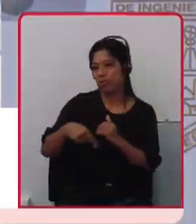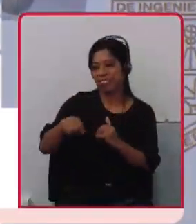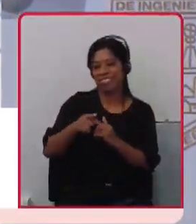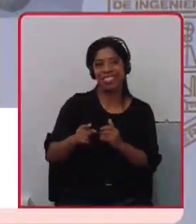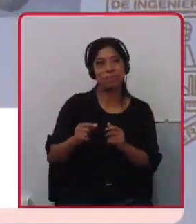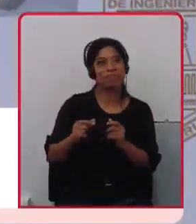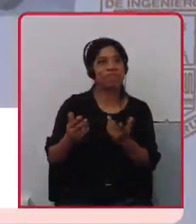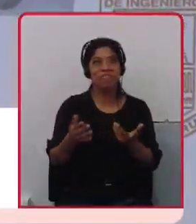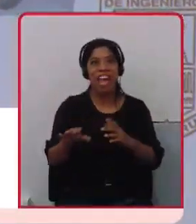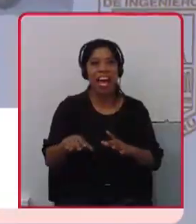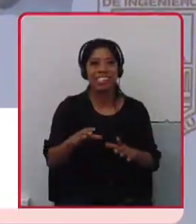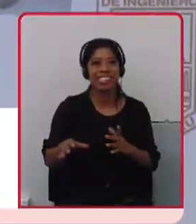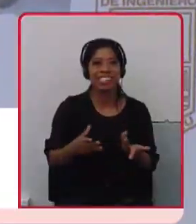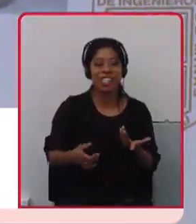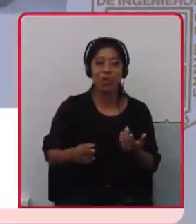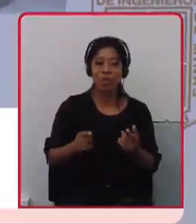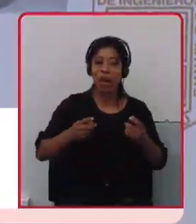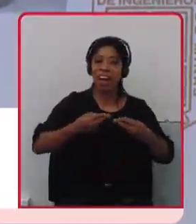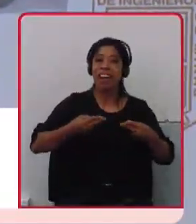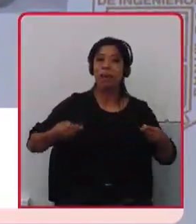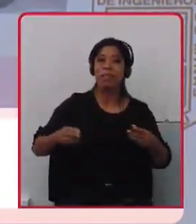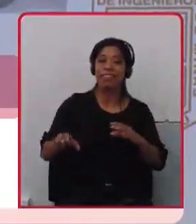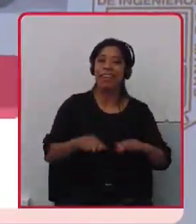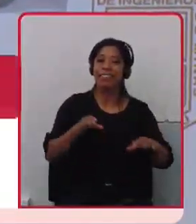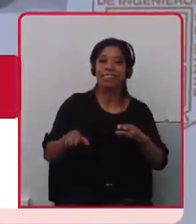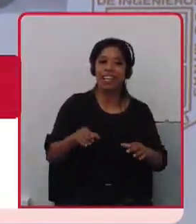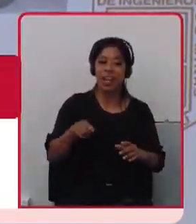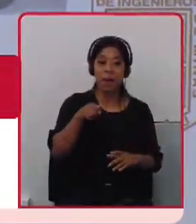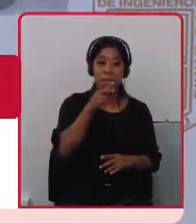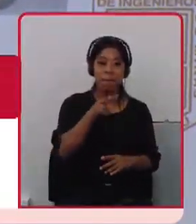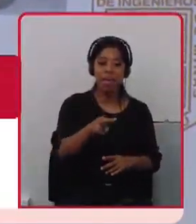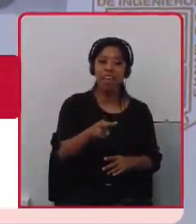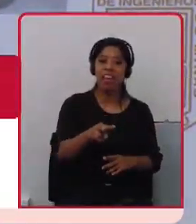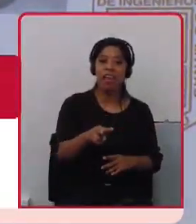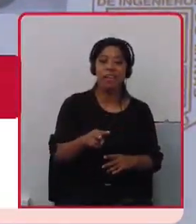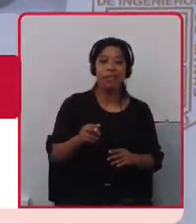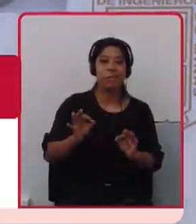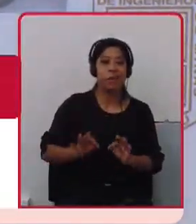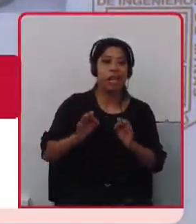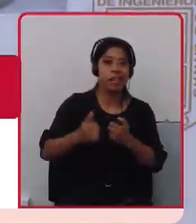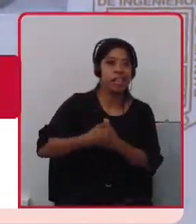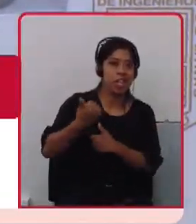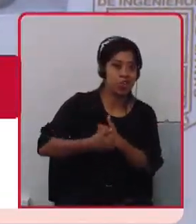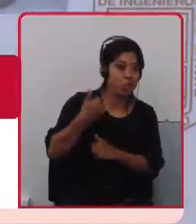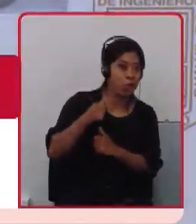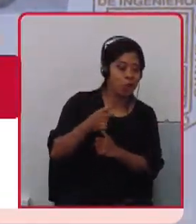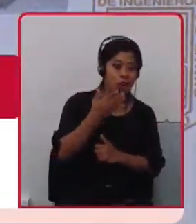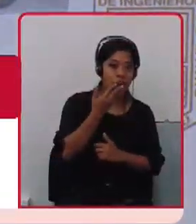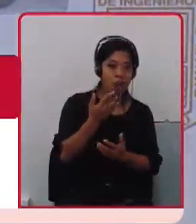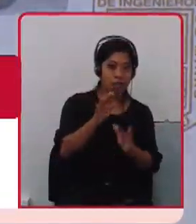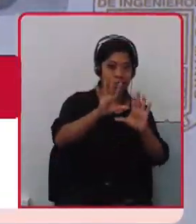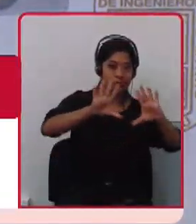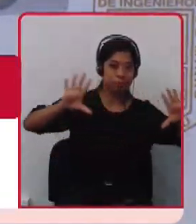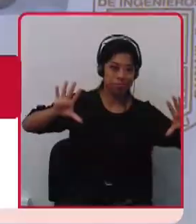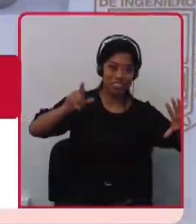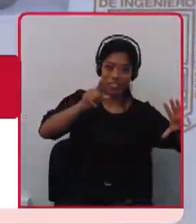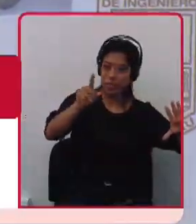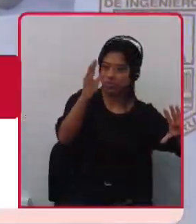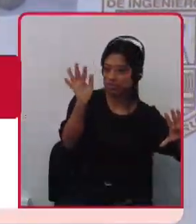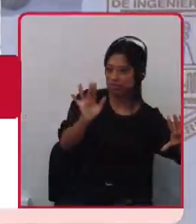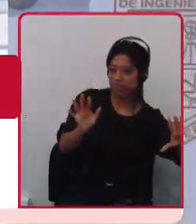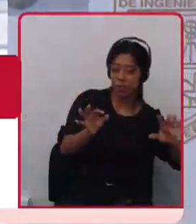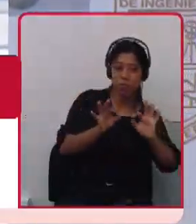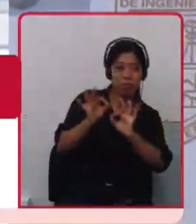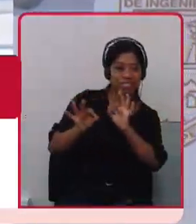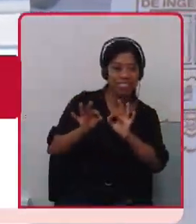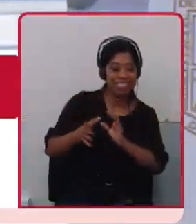cuando la herramienta que han desarrollado identifica alguna zona de alto riesgo, ¿no?, en el mapa de calor que mostraste? Lo que